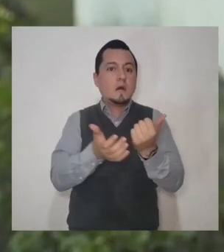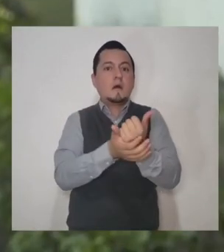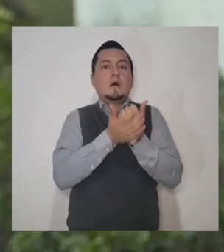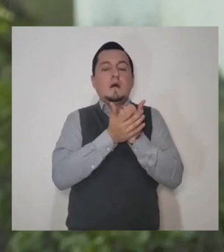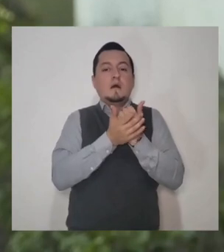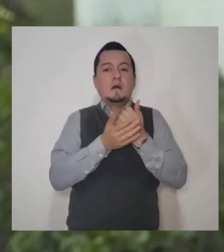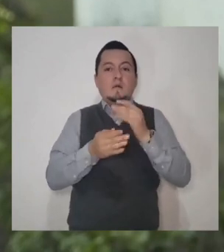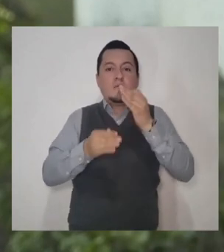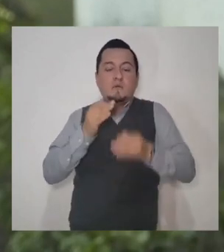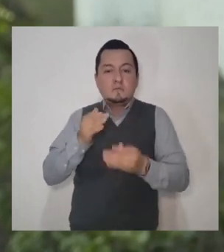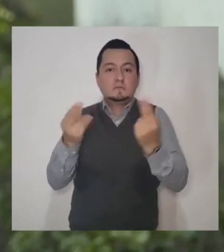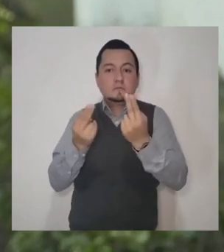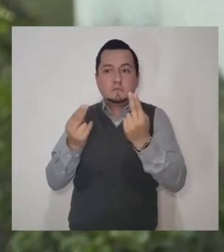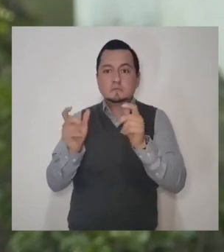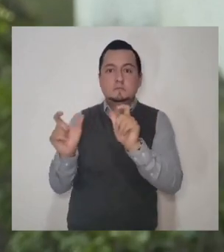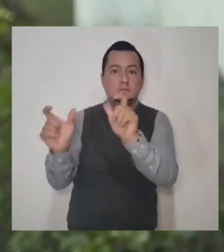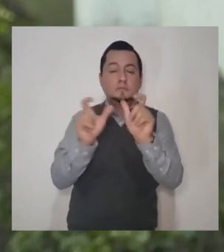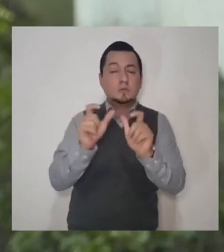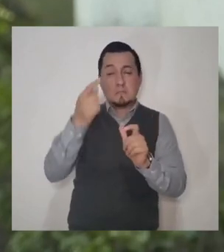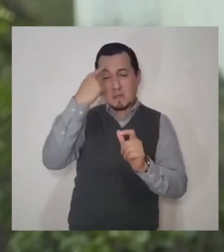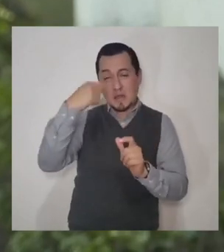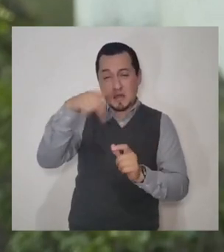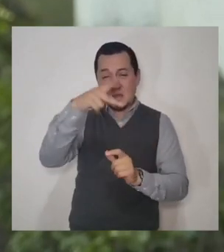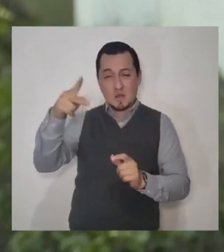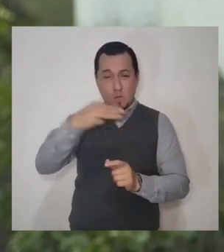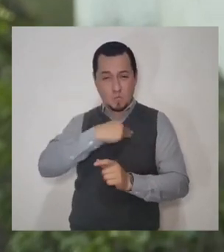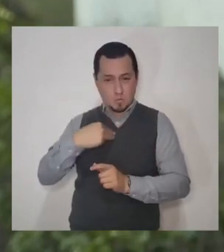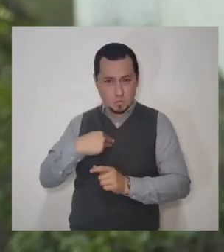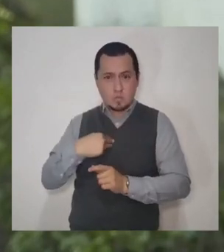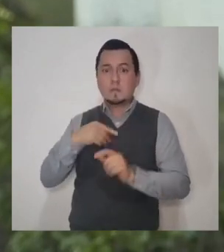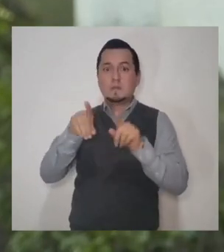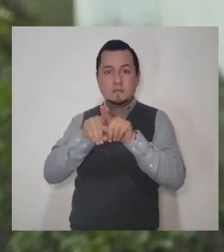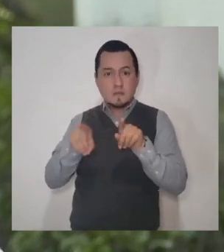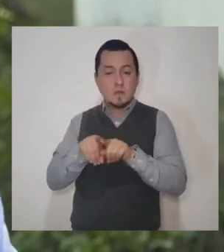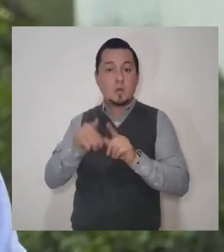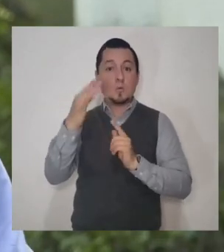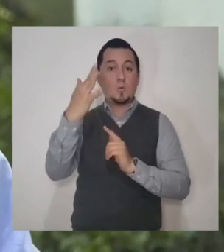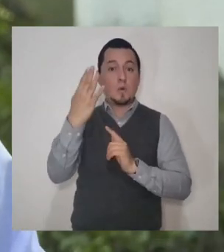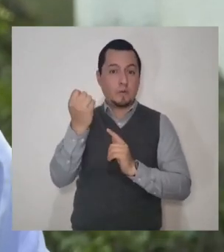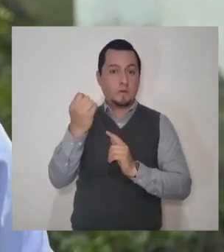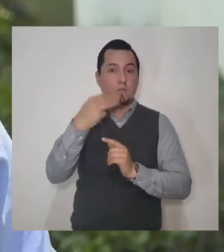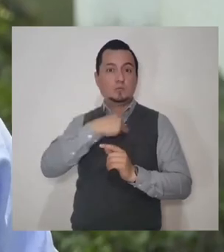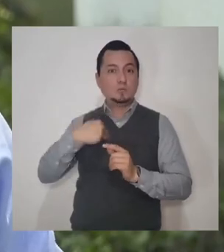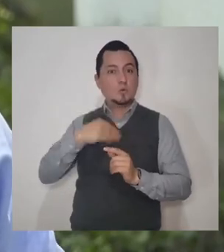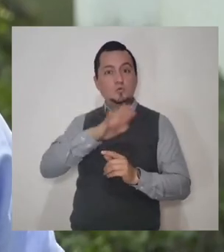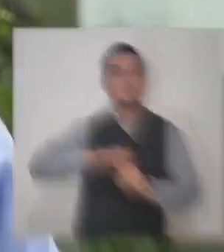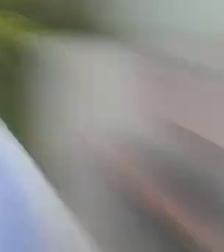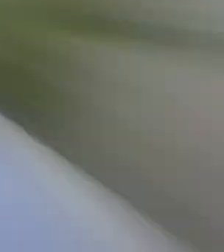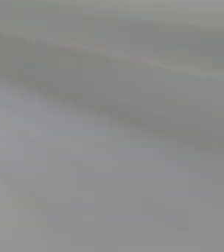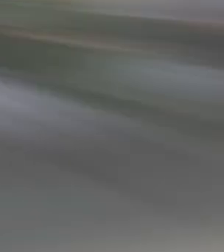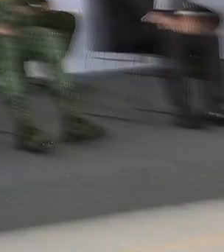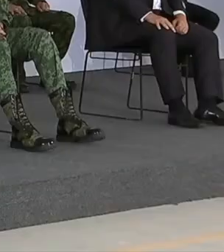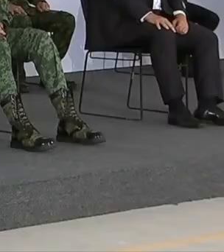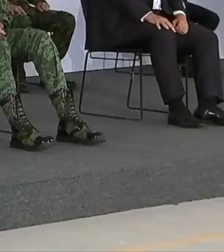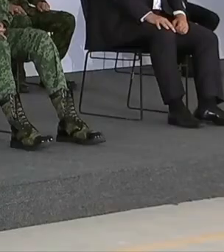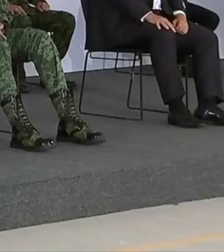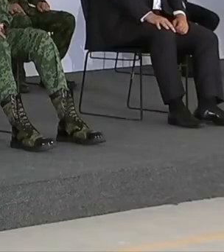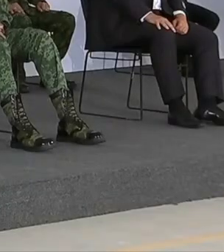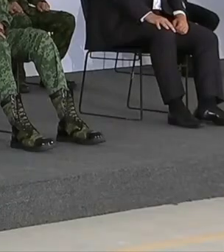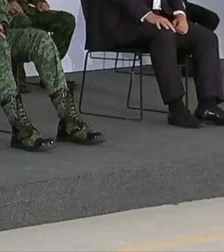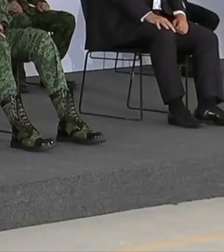fortalecer la seguridad pública no solamente de mi municipio, sino creo que de 59 municipios de todo el estado. Le